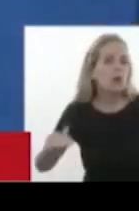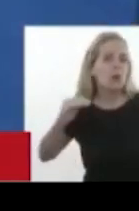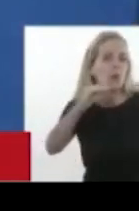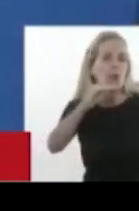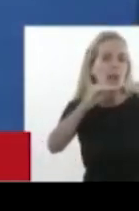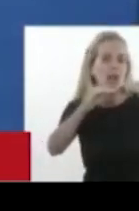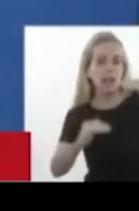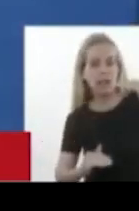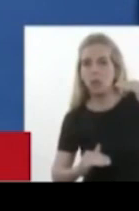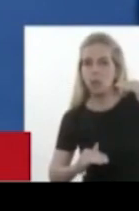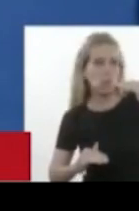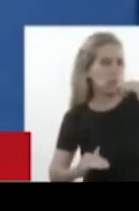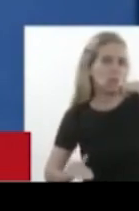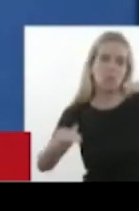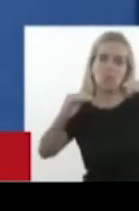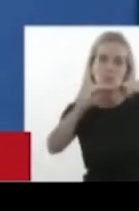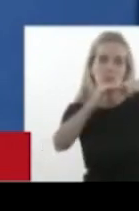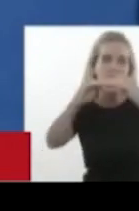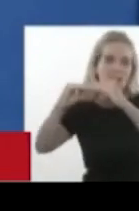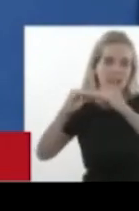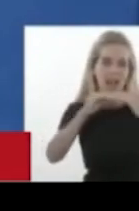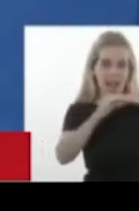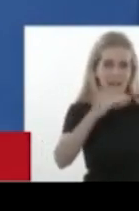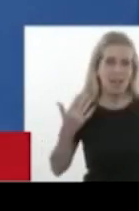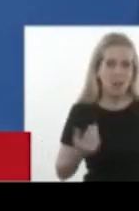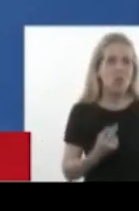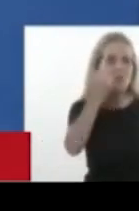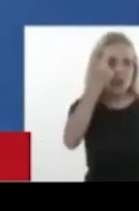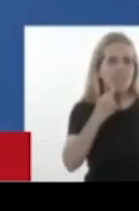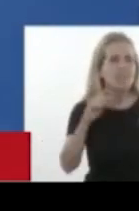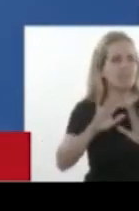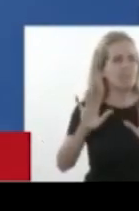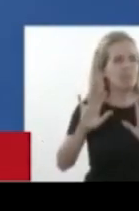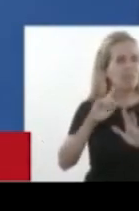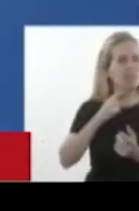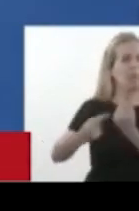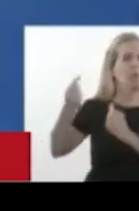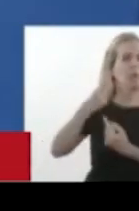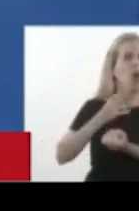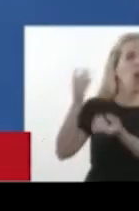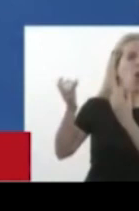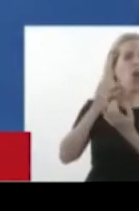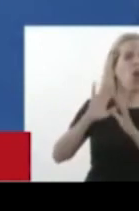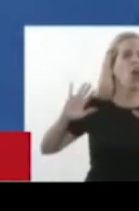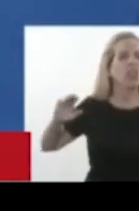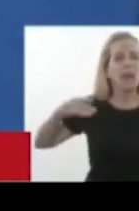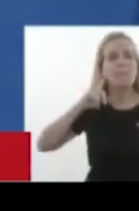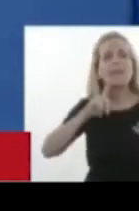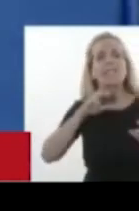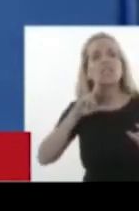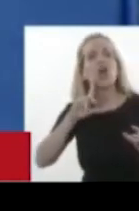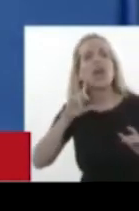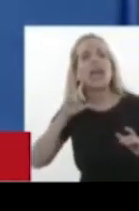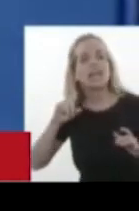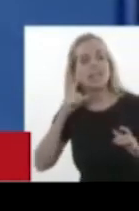Cuando en algún momento dije no me vengan con esto de la meritocracia, fui muy vapuleado por eso. El mérito existe,